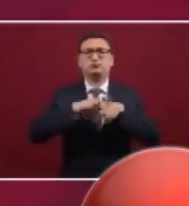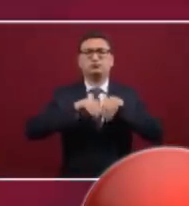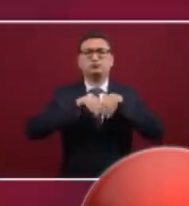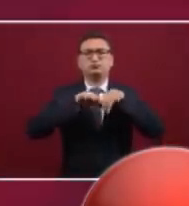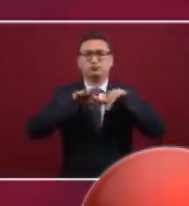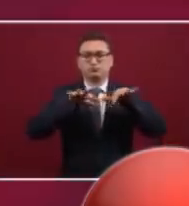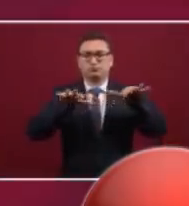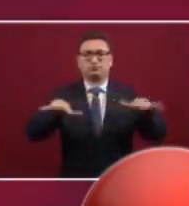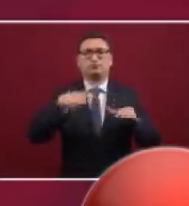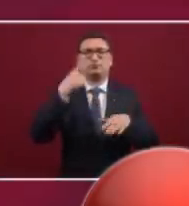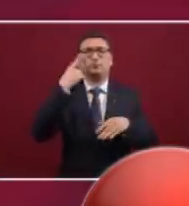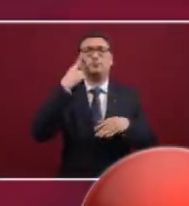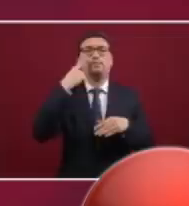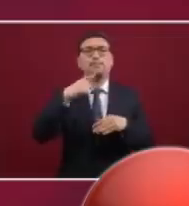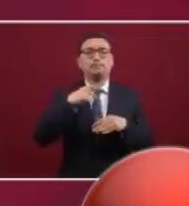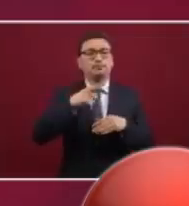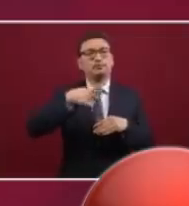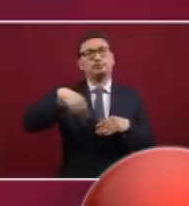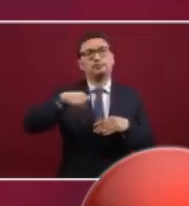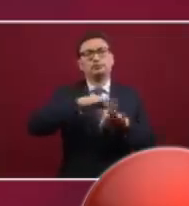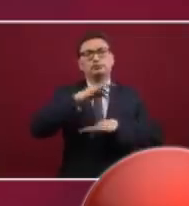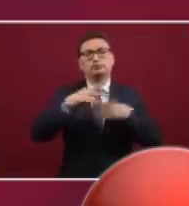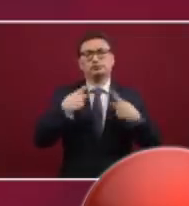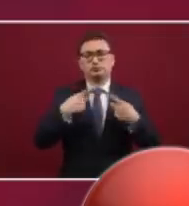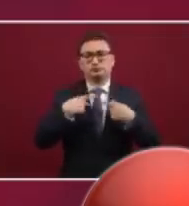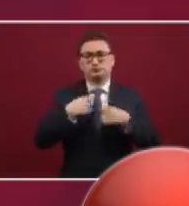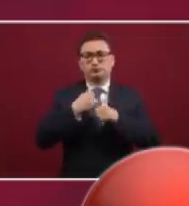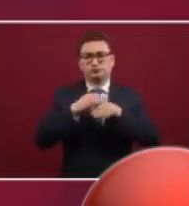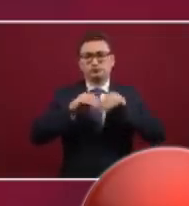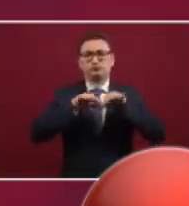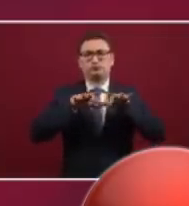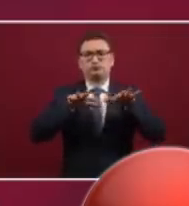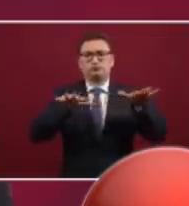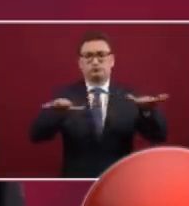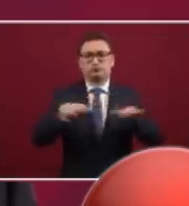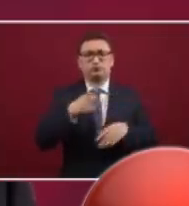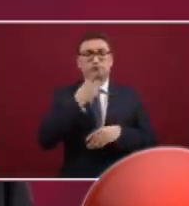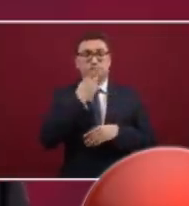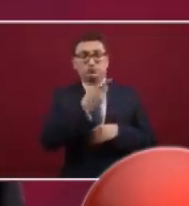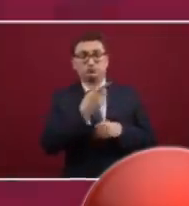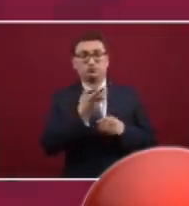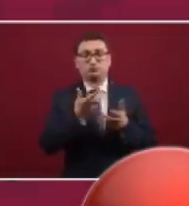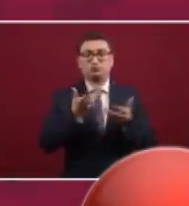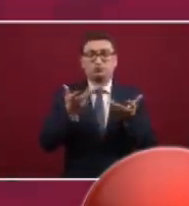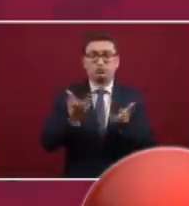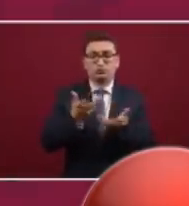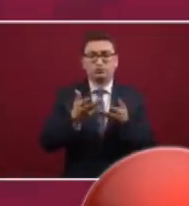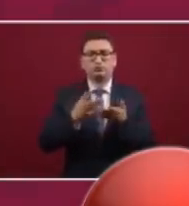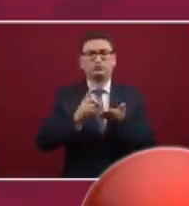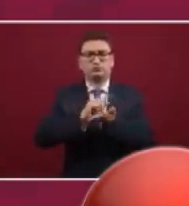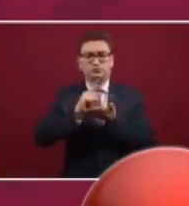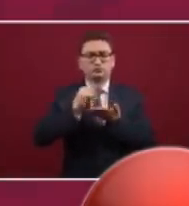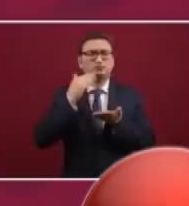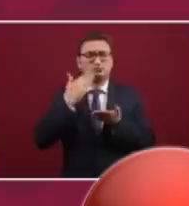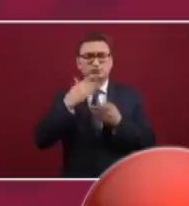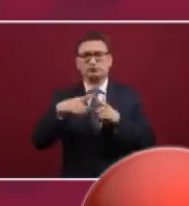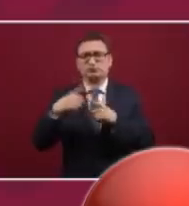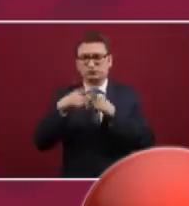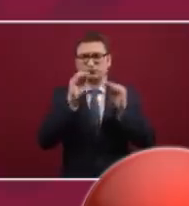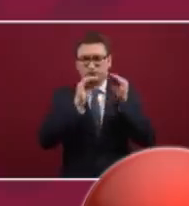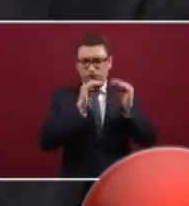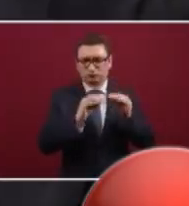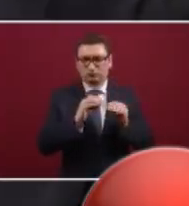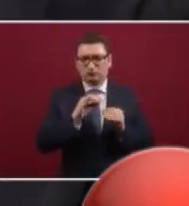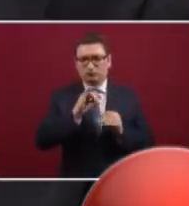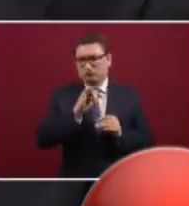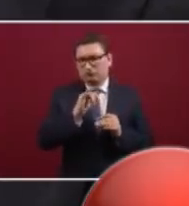es garantizar el derecho a la información, y se hace a través de las redes sociales, y